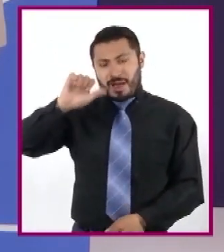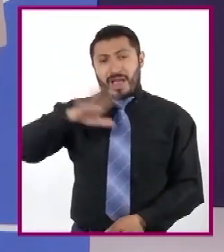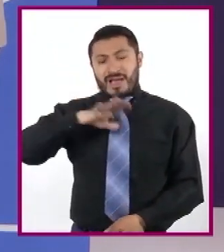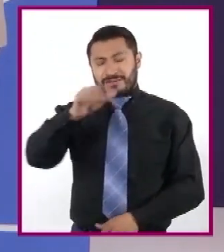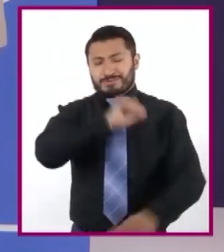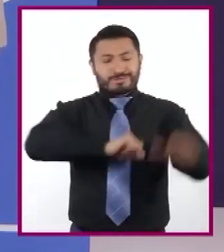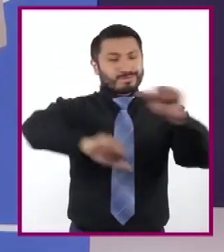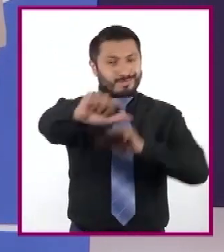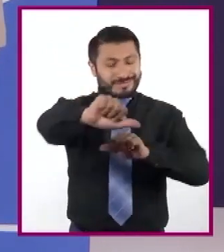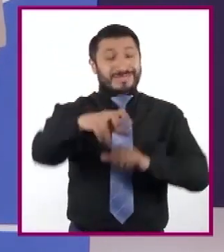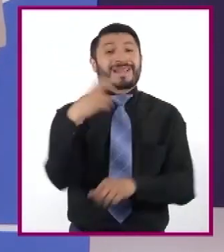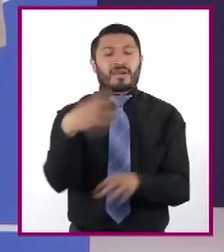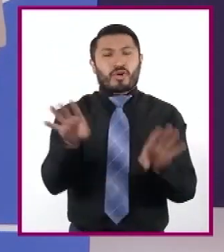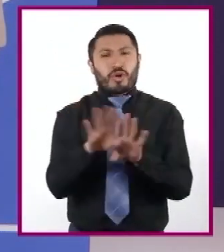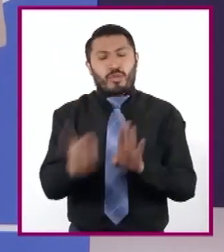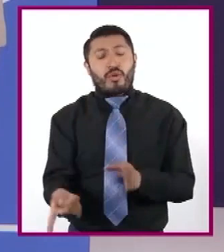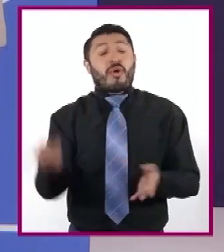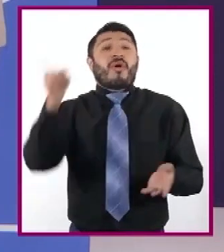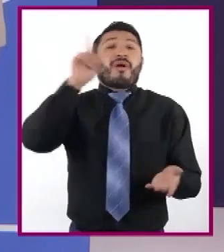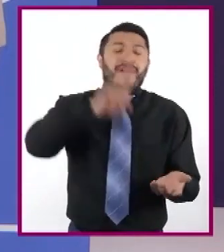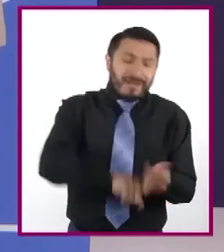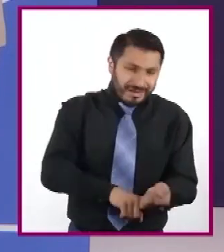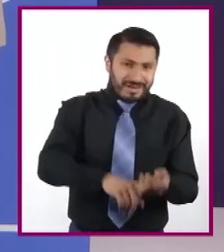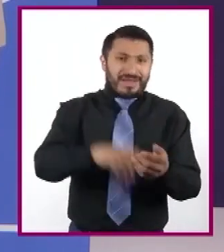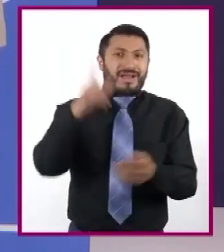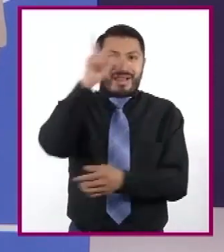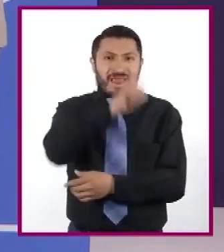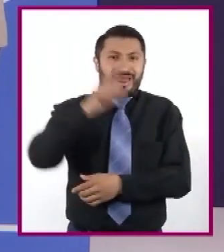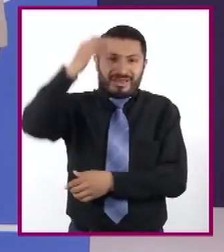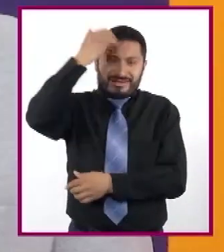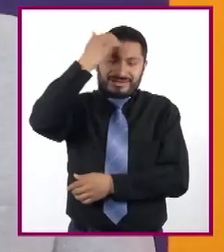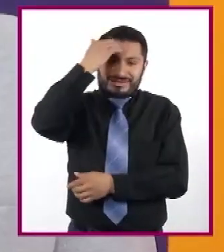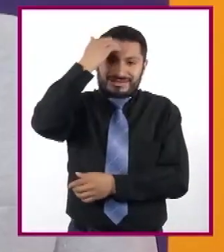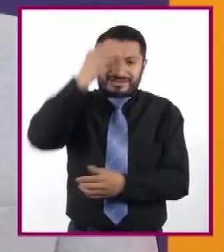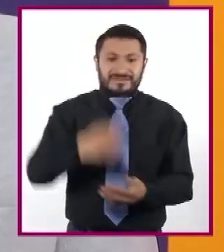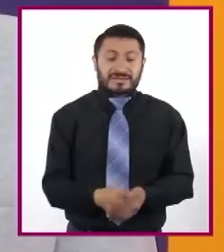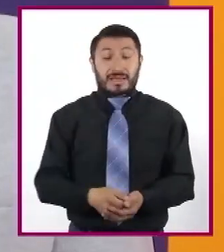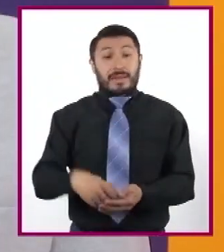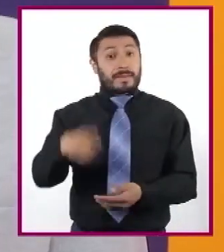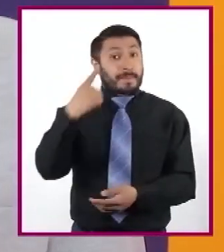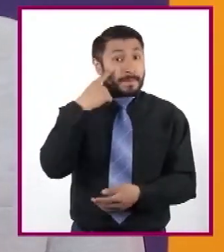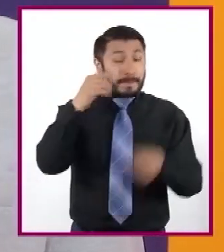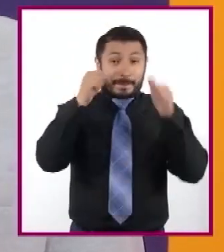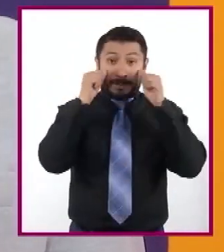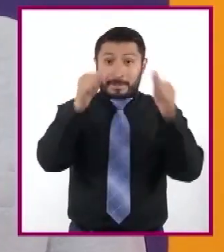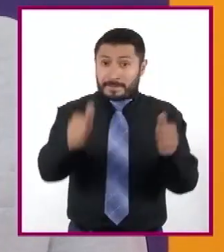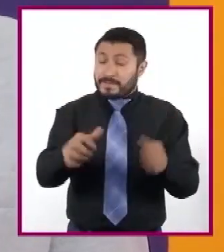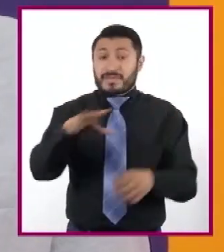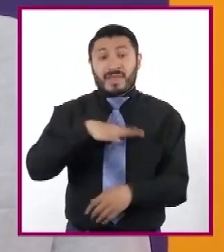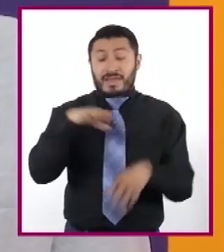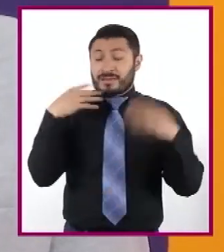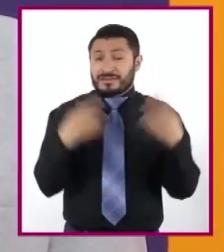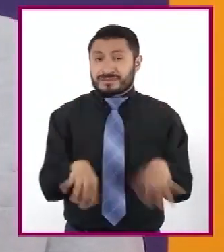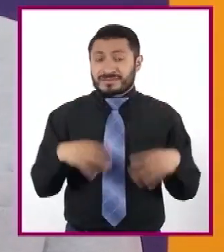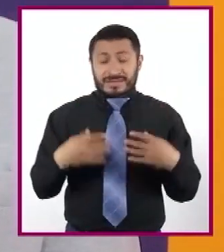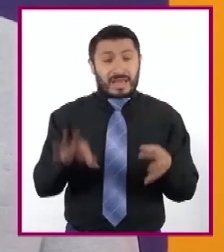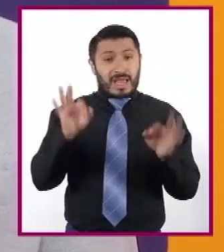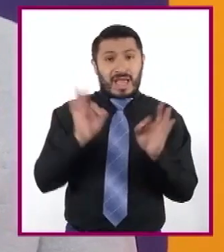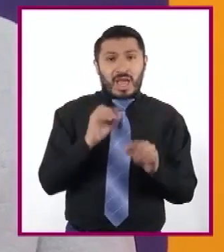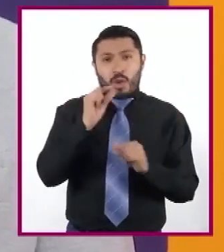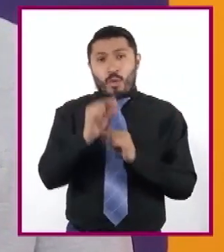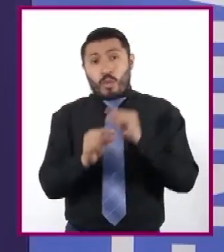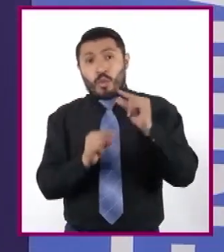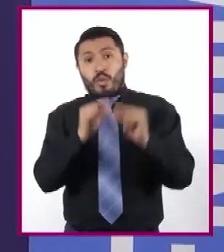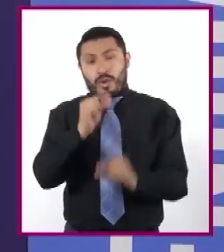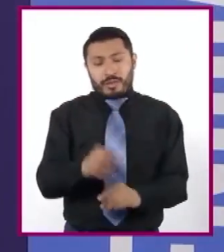con lenguas o variedades de habla distintas. Ojo, también existe un proceso por lo